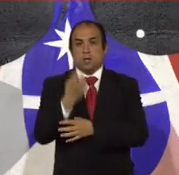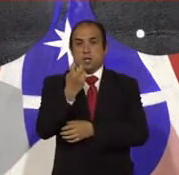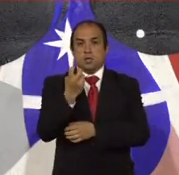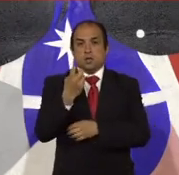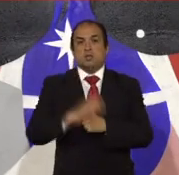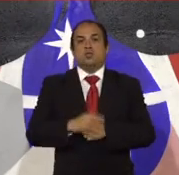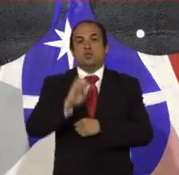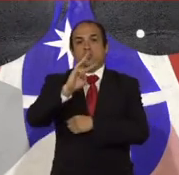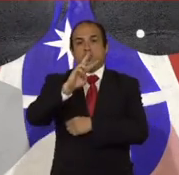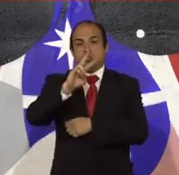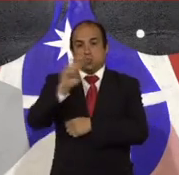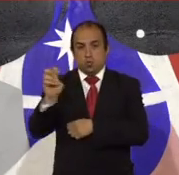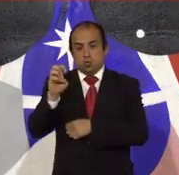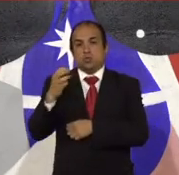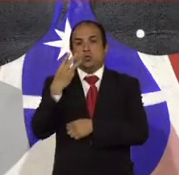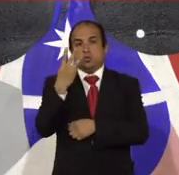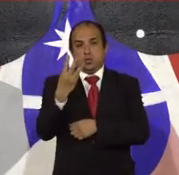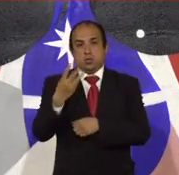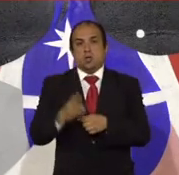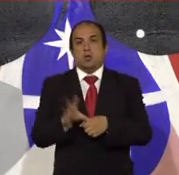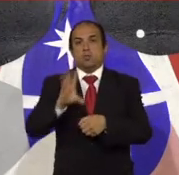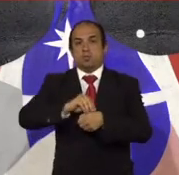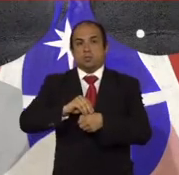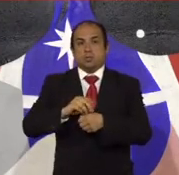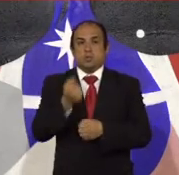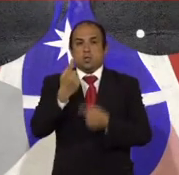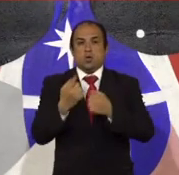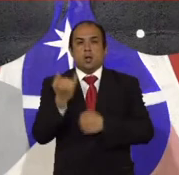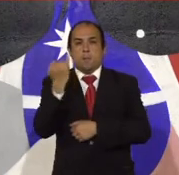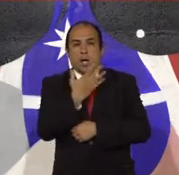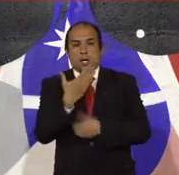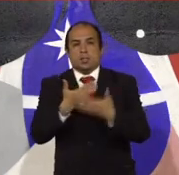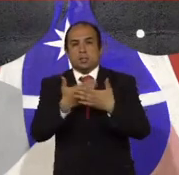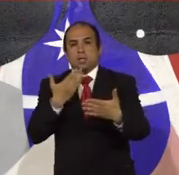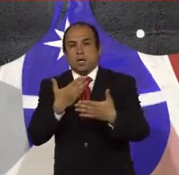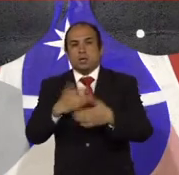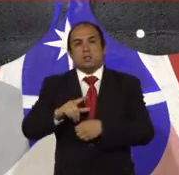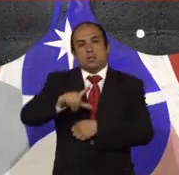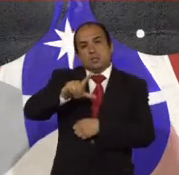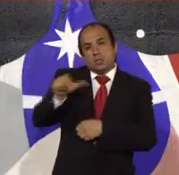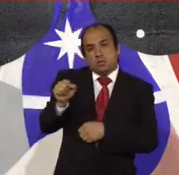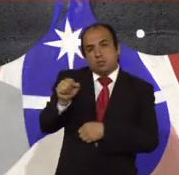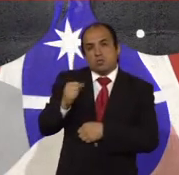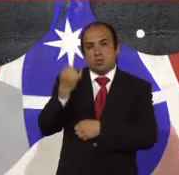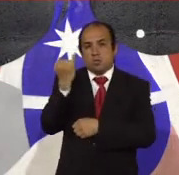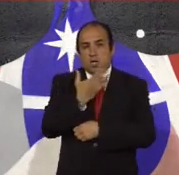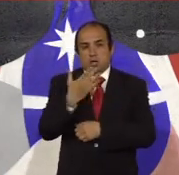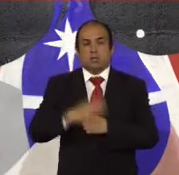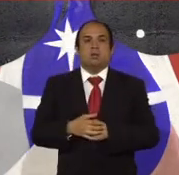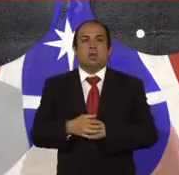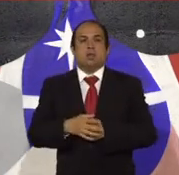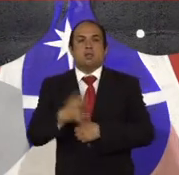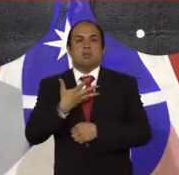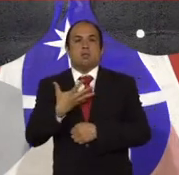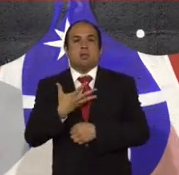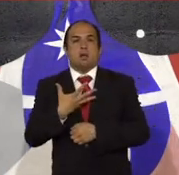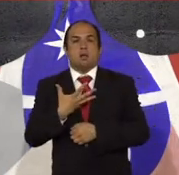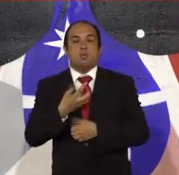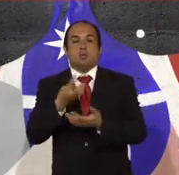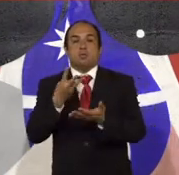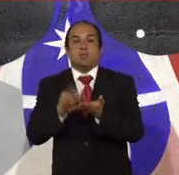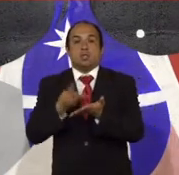caso fueron 203 en total, y aquí algunas imágenes del antes y del después. Prácticamente se triplica el nivel